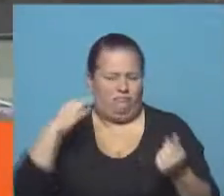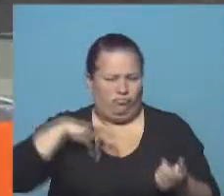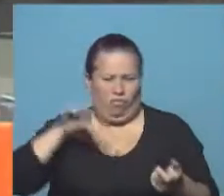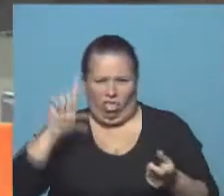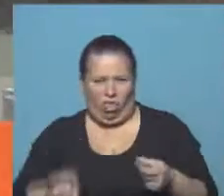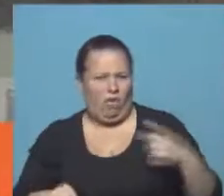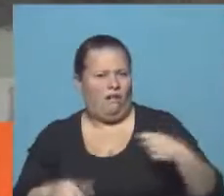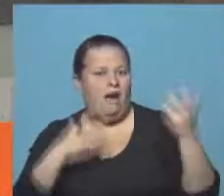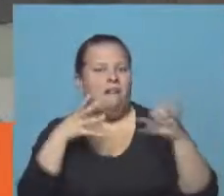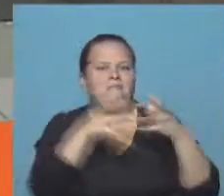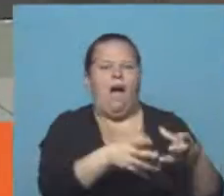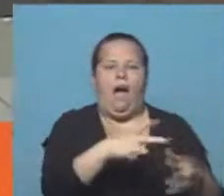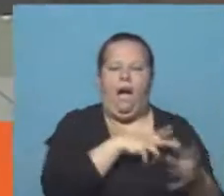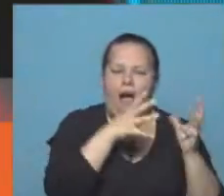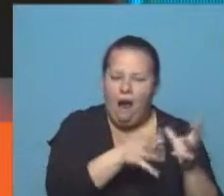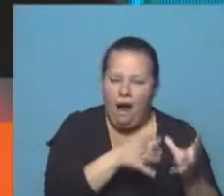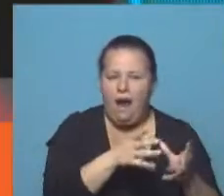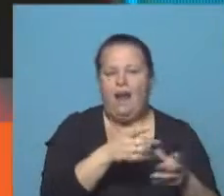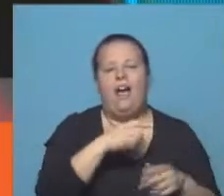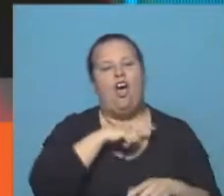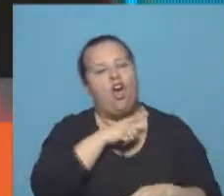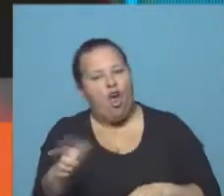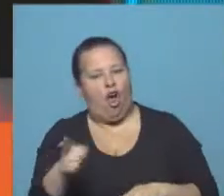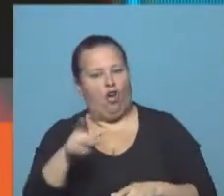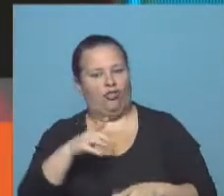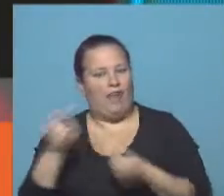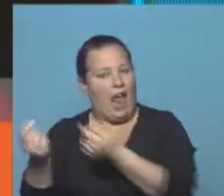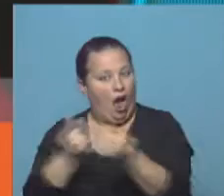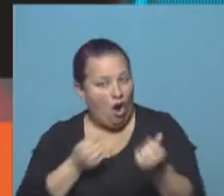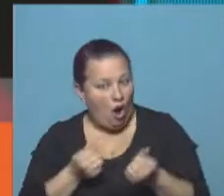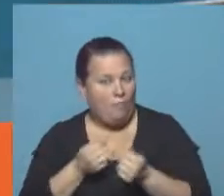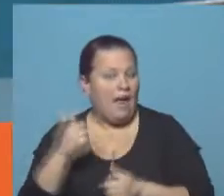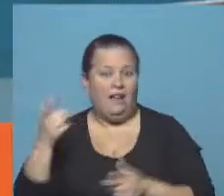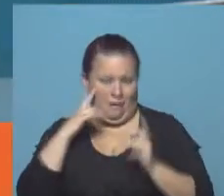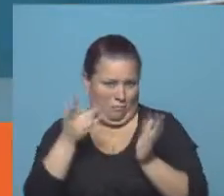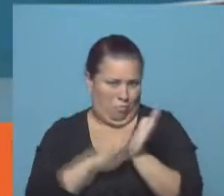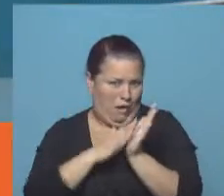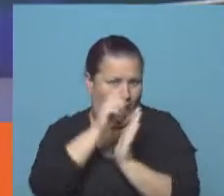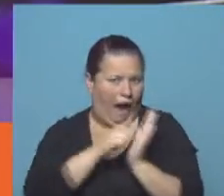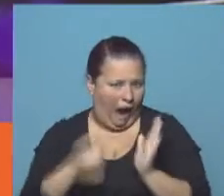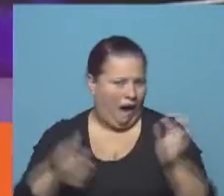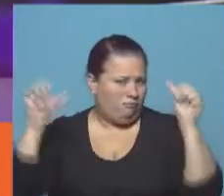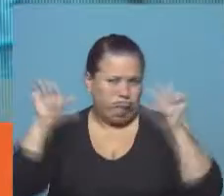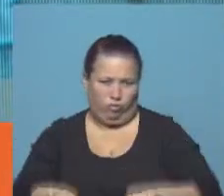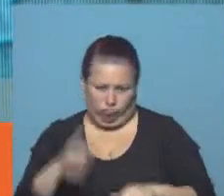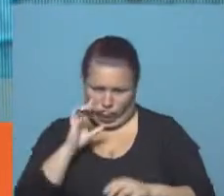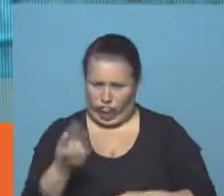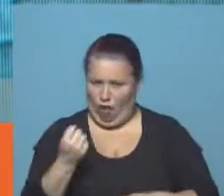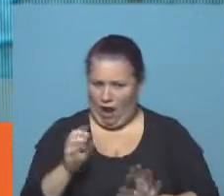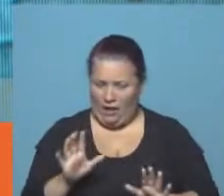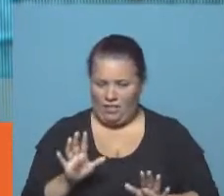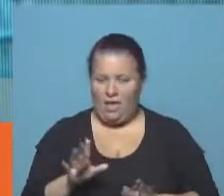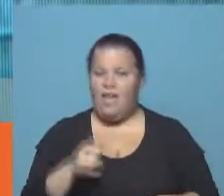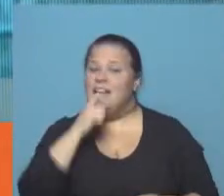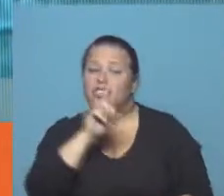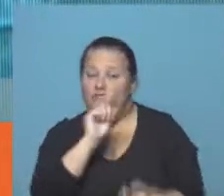hacia grandes grupos concentrados, y se ha jugado en contra del consumo, donde los indicadores lo muestran, digo, ¿no? La caída es muy fuerte. Si no